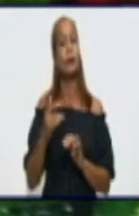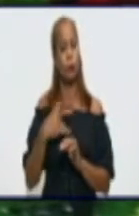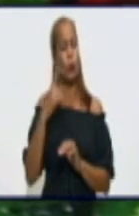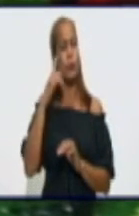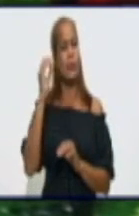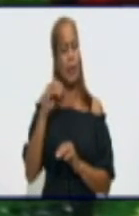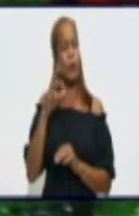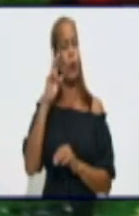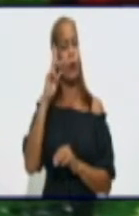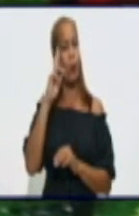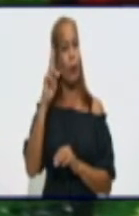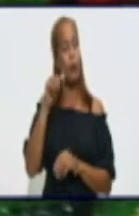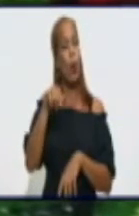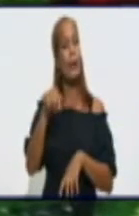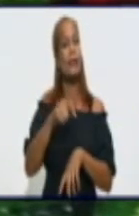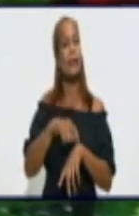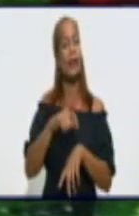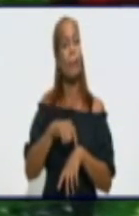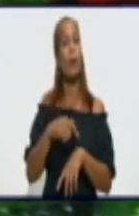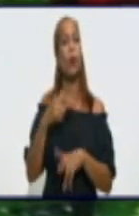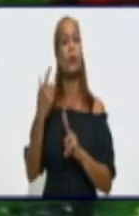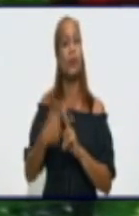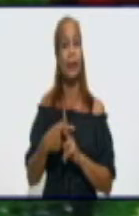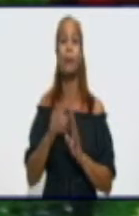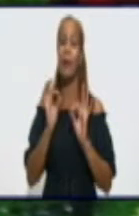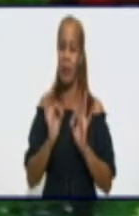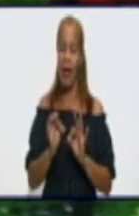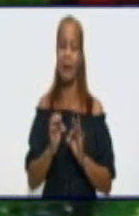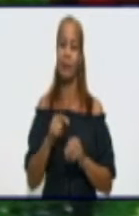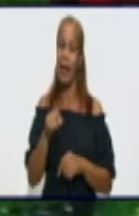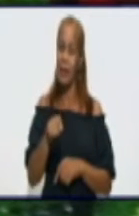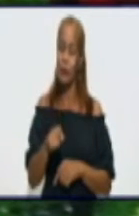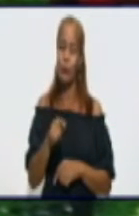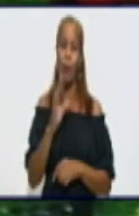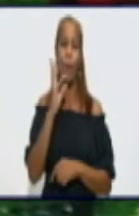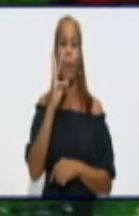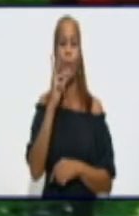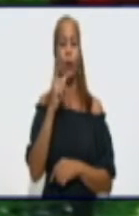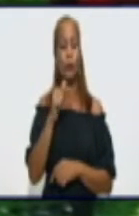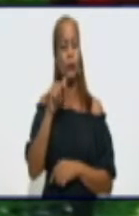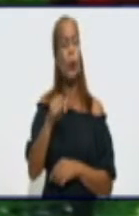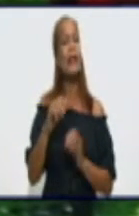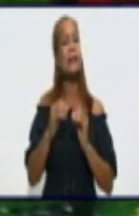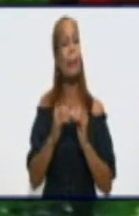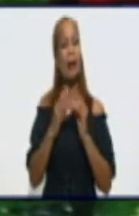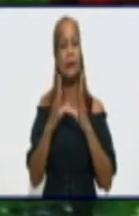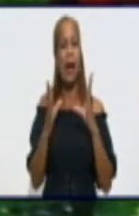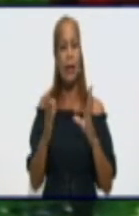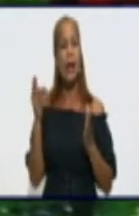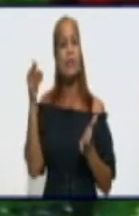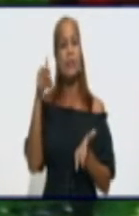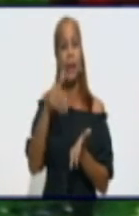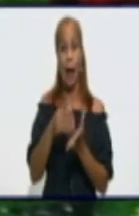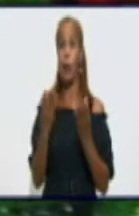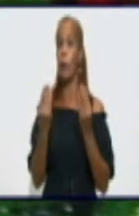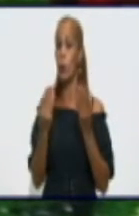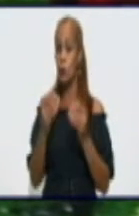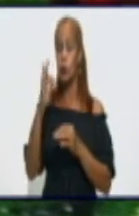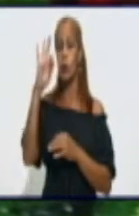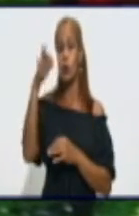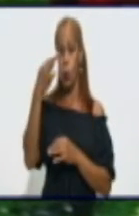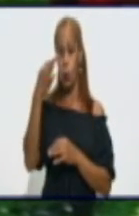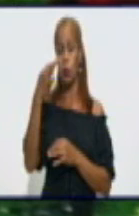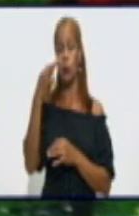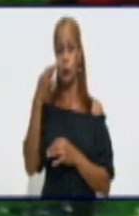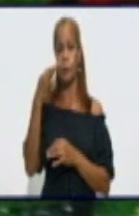llegaron, y fue un gesto muy lindo. Esa mañana de mucho sol, lo recuerdo